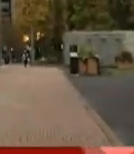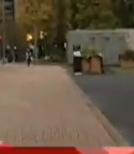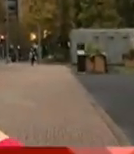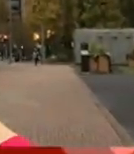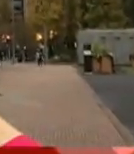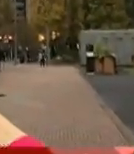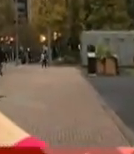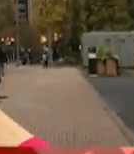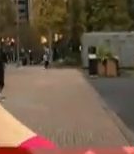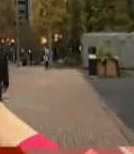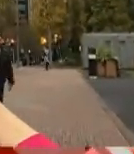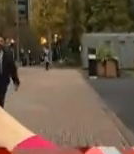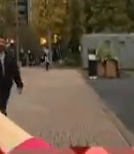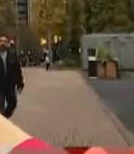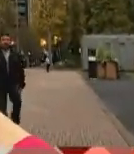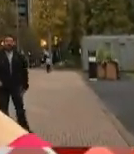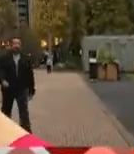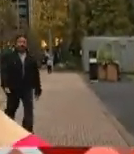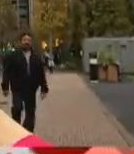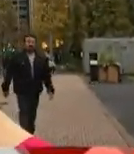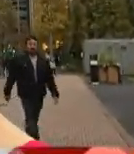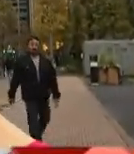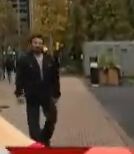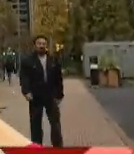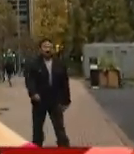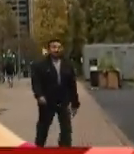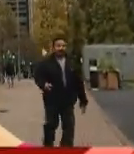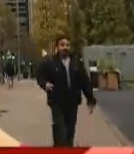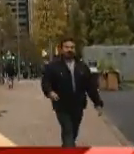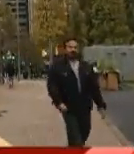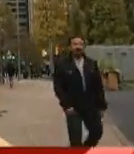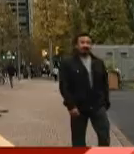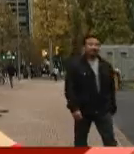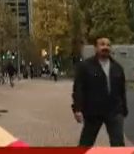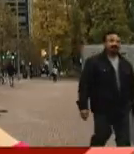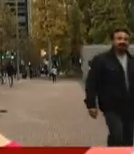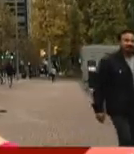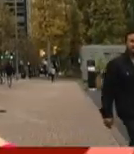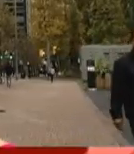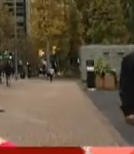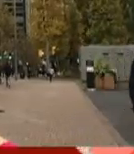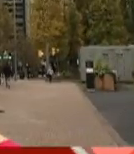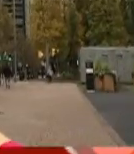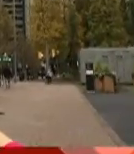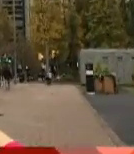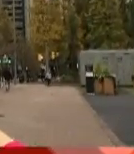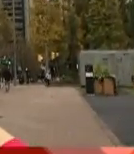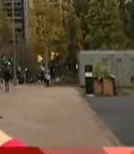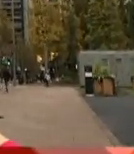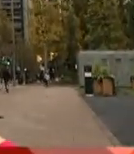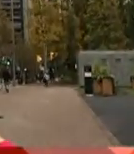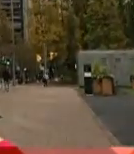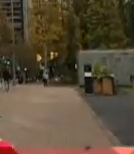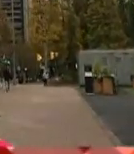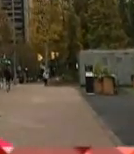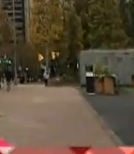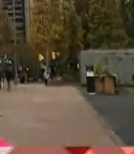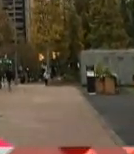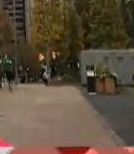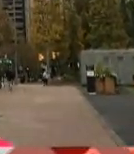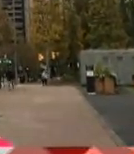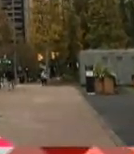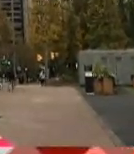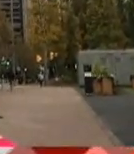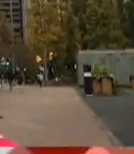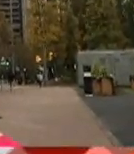Yo veo, la verdad, mucho entusiasmo. Hemos tenido casa llena, la verdad. Entonces, para nosotros es sorprendente